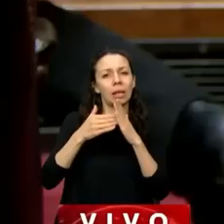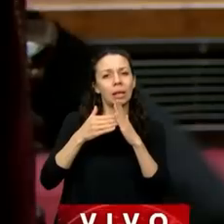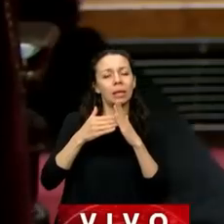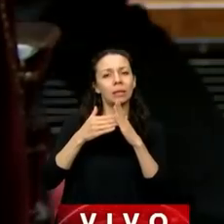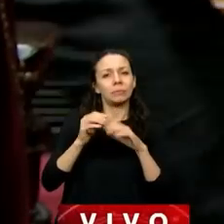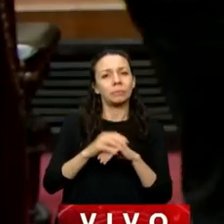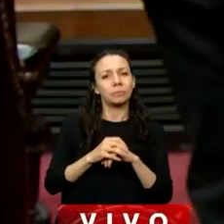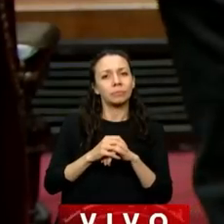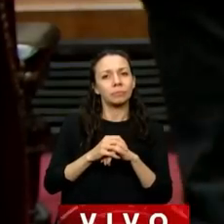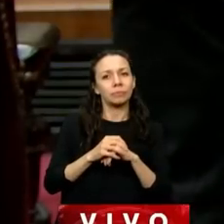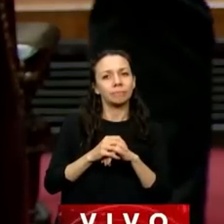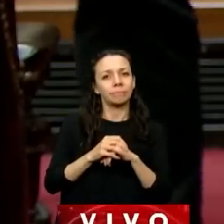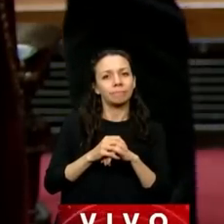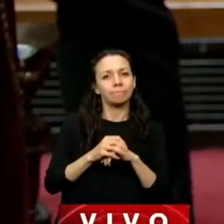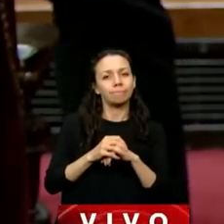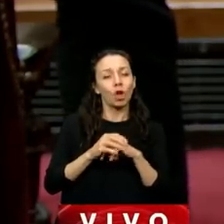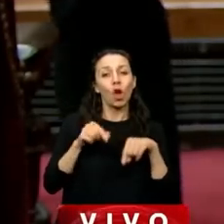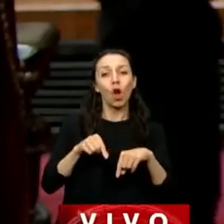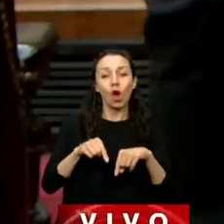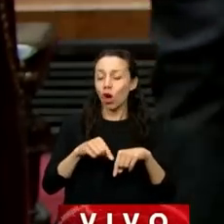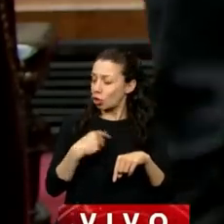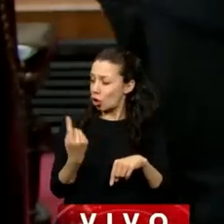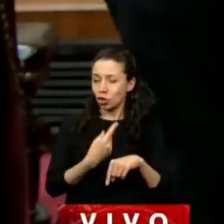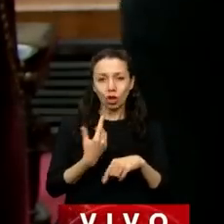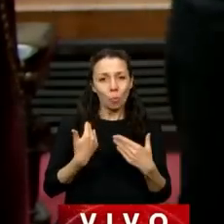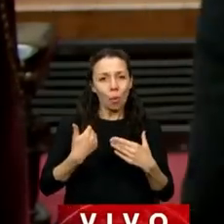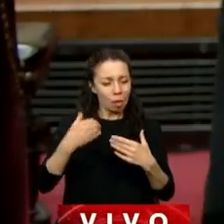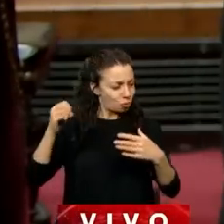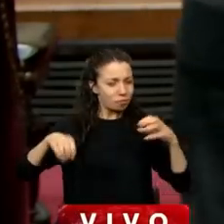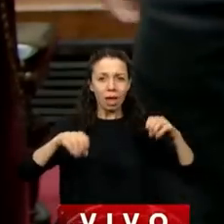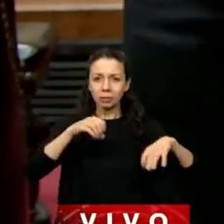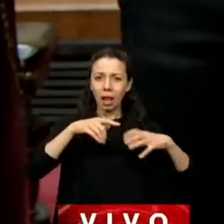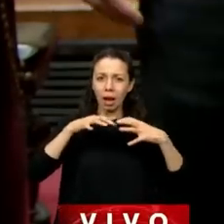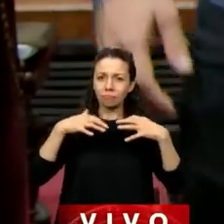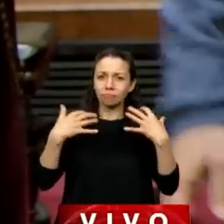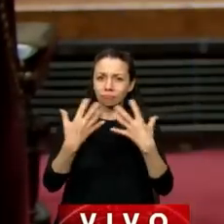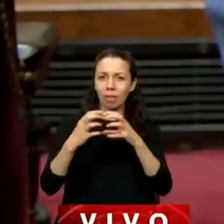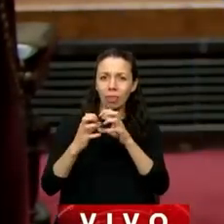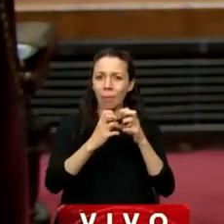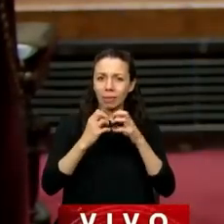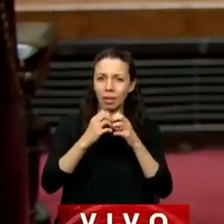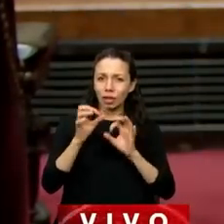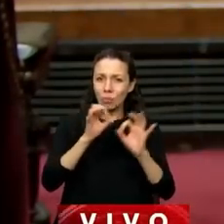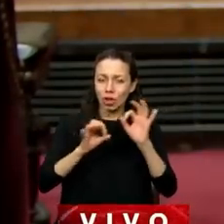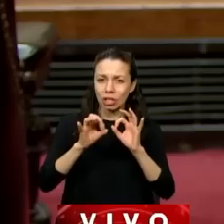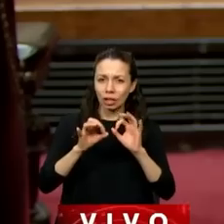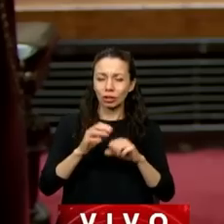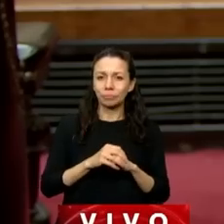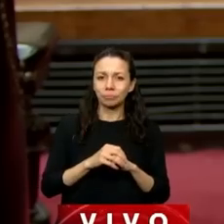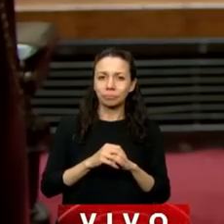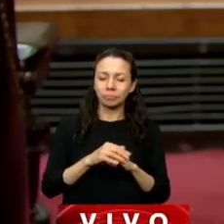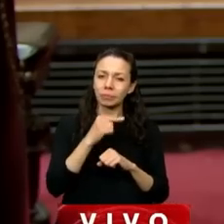de que hoy podamos estar tratando este proyecto de ley. Debo agradecer también a quien lo